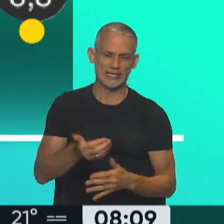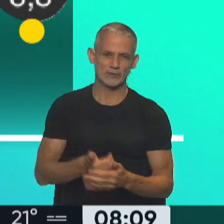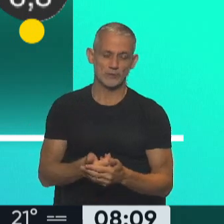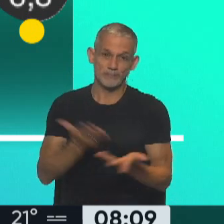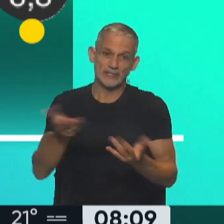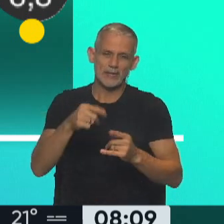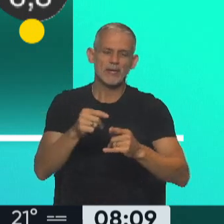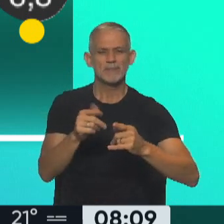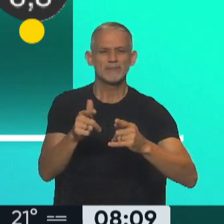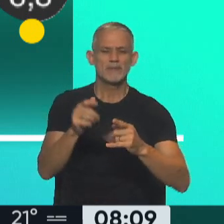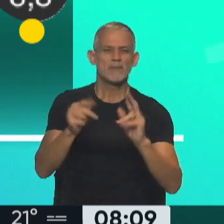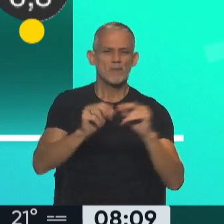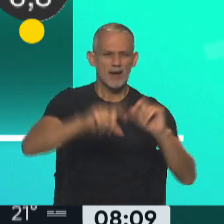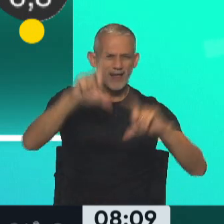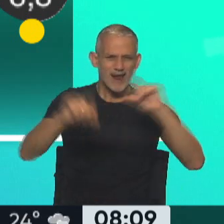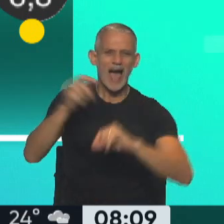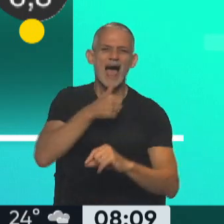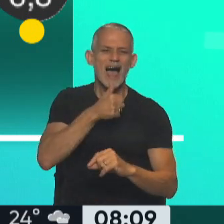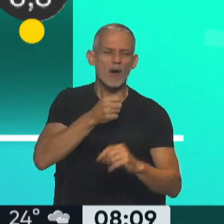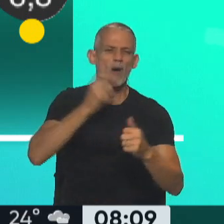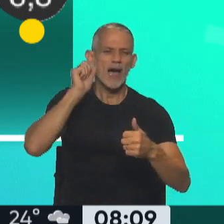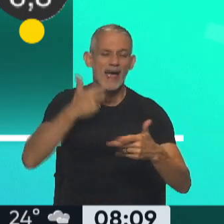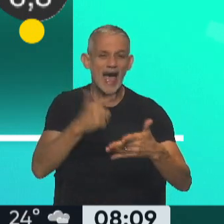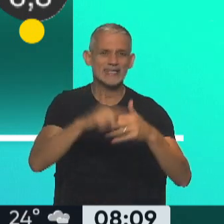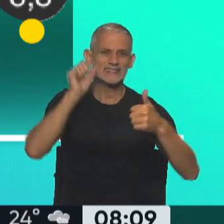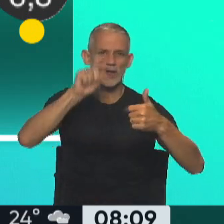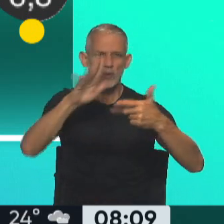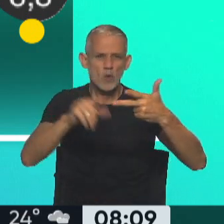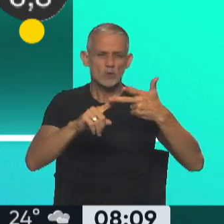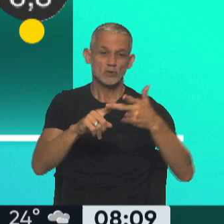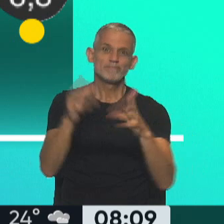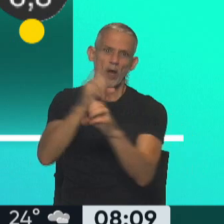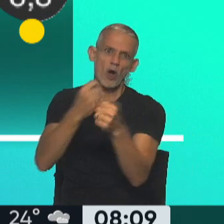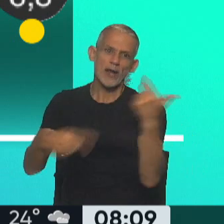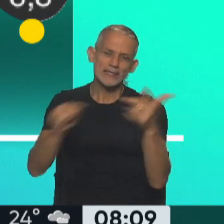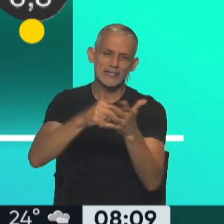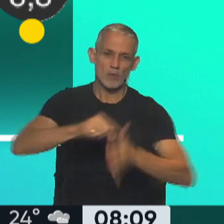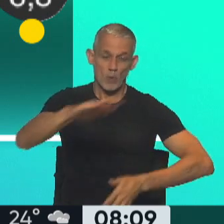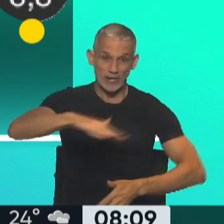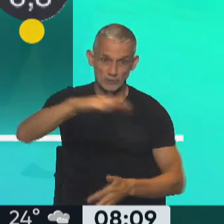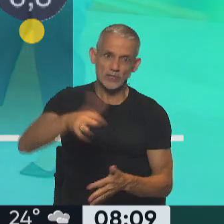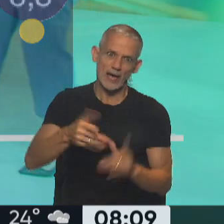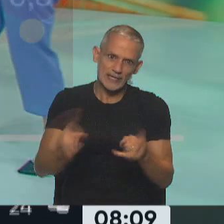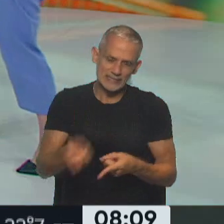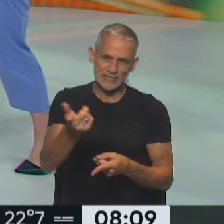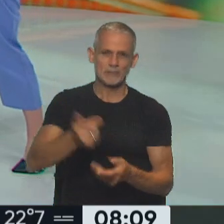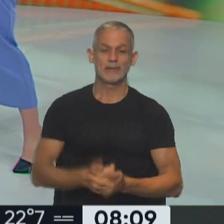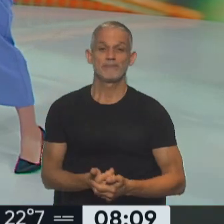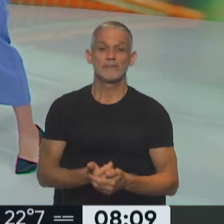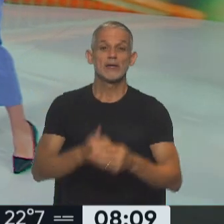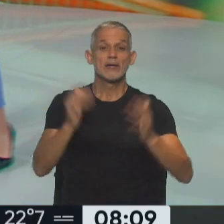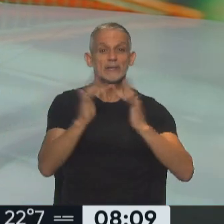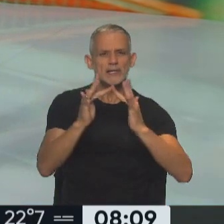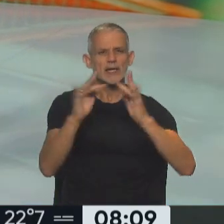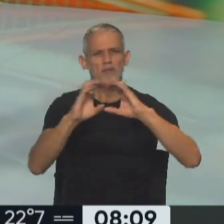la segmentación, ¿no? El aumento del agua, el aumento del gas, el aumento del boleto de colectivo en la ciudad de Buenos Aires, por ejemplo. La